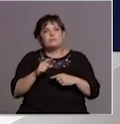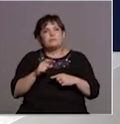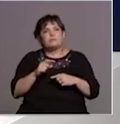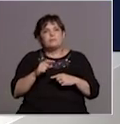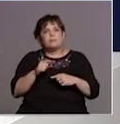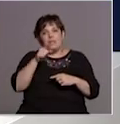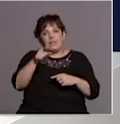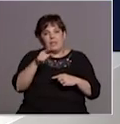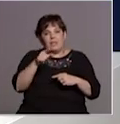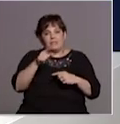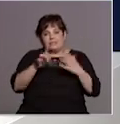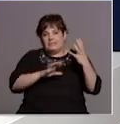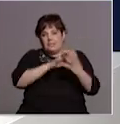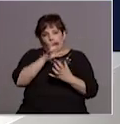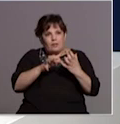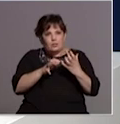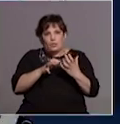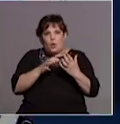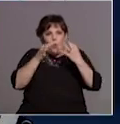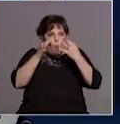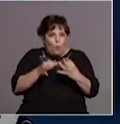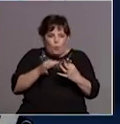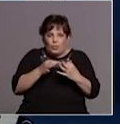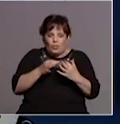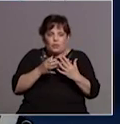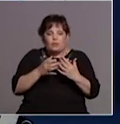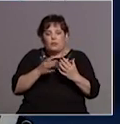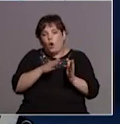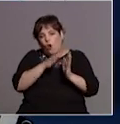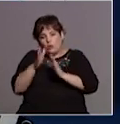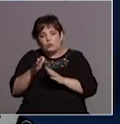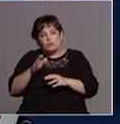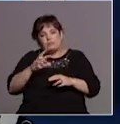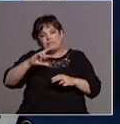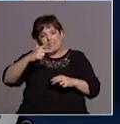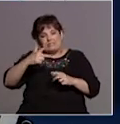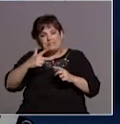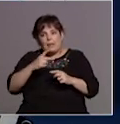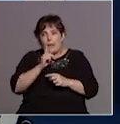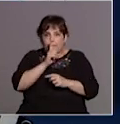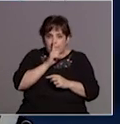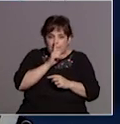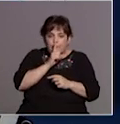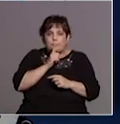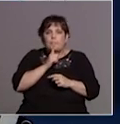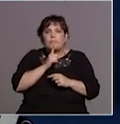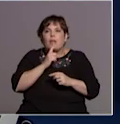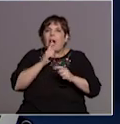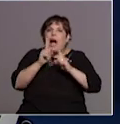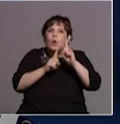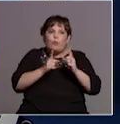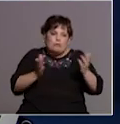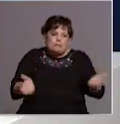eso fue una situación coyuntural y por otro lado hay una tercera posición que no se ha manifestado mucho que es la de los que promueven